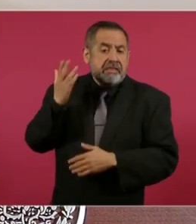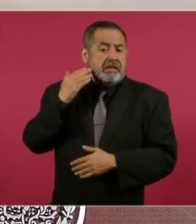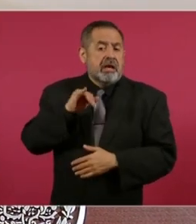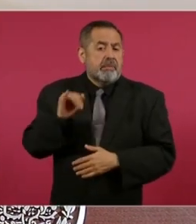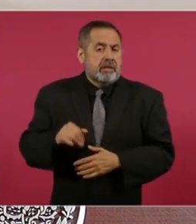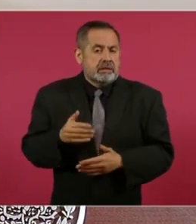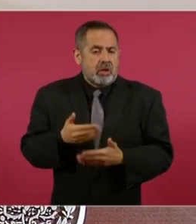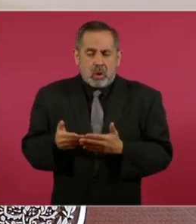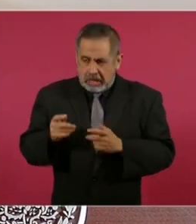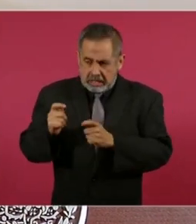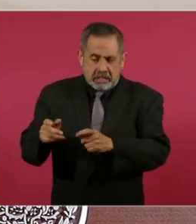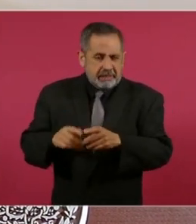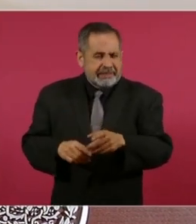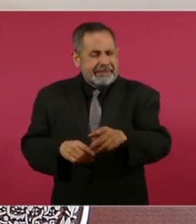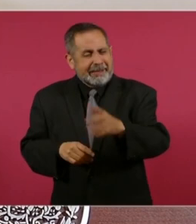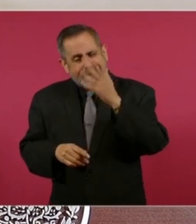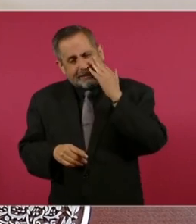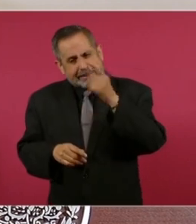A ver si